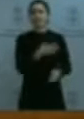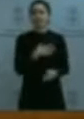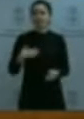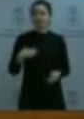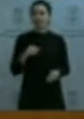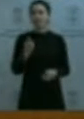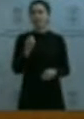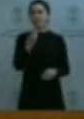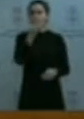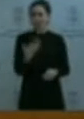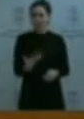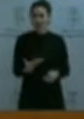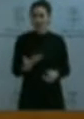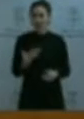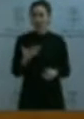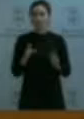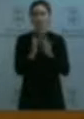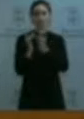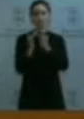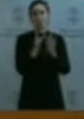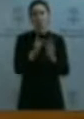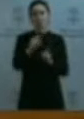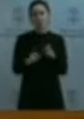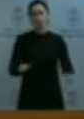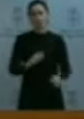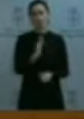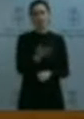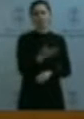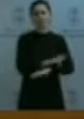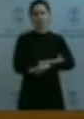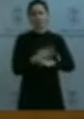afectados y la Administración y, segundo, proteger las